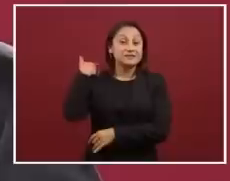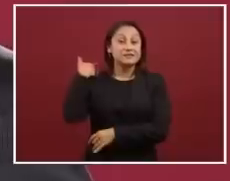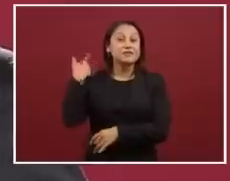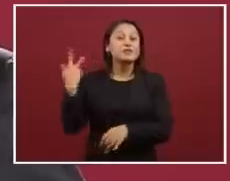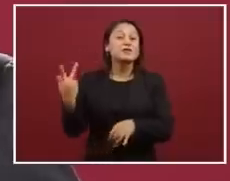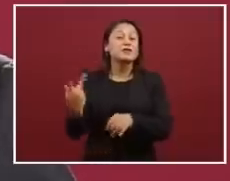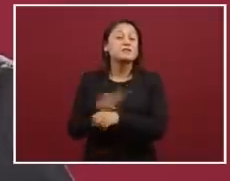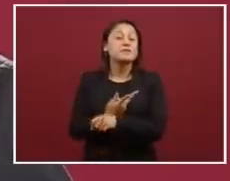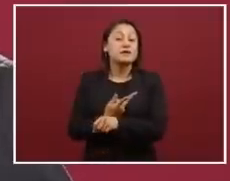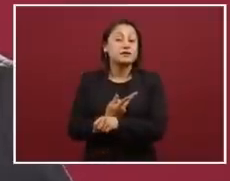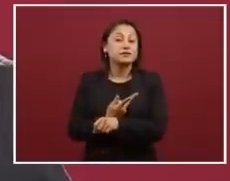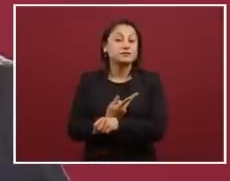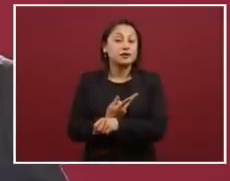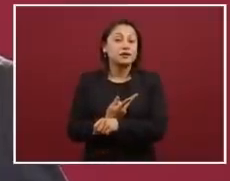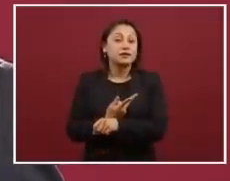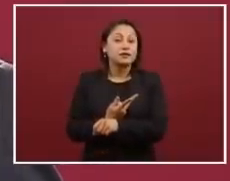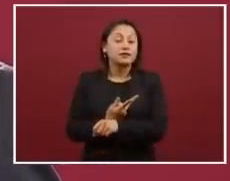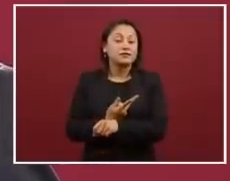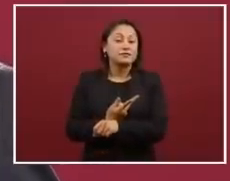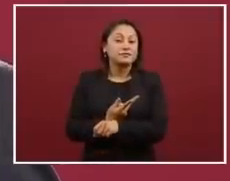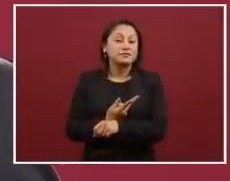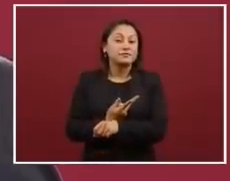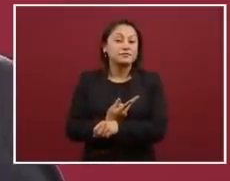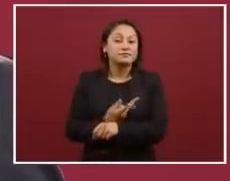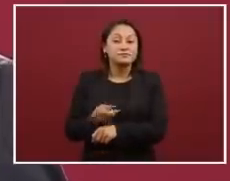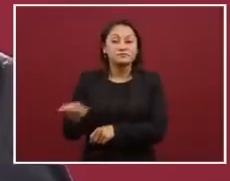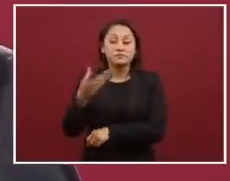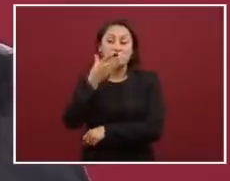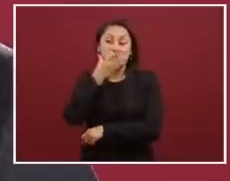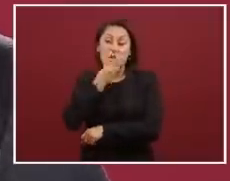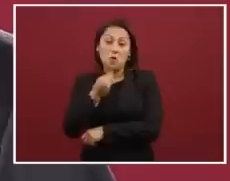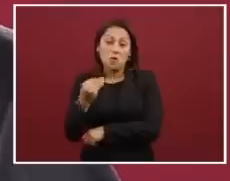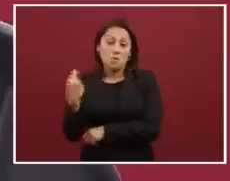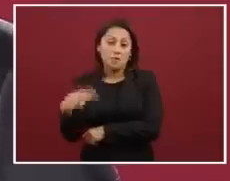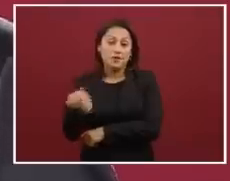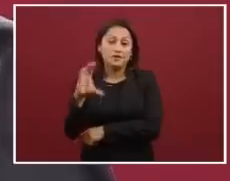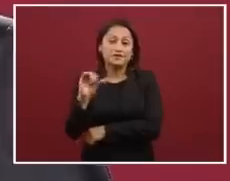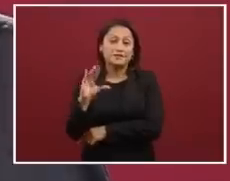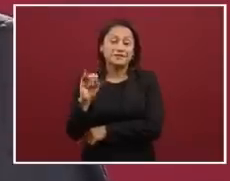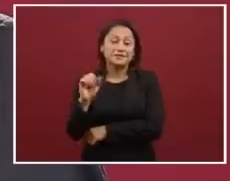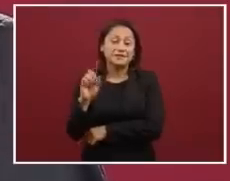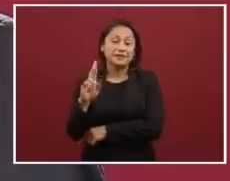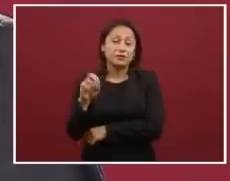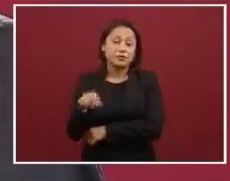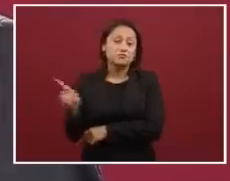es la madre de la vida,